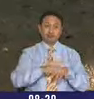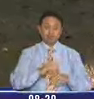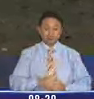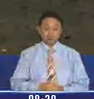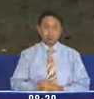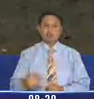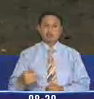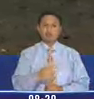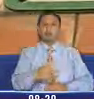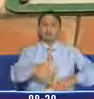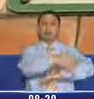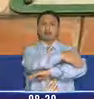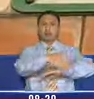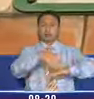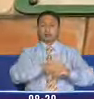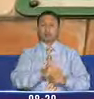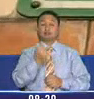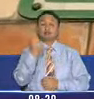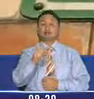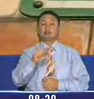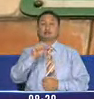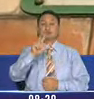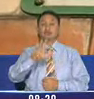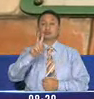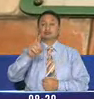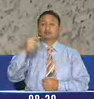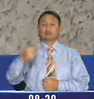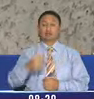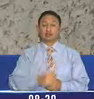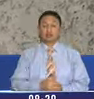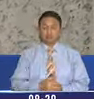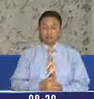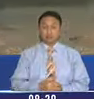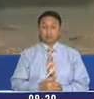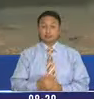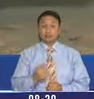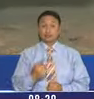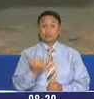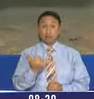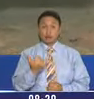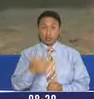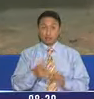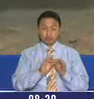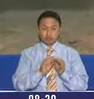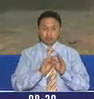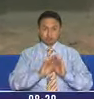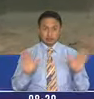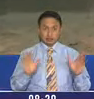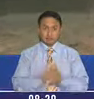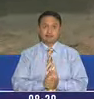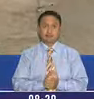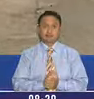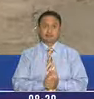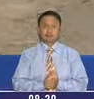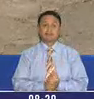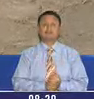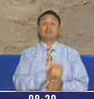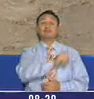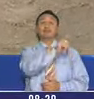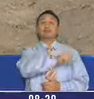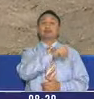que apareció sobre la calle S32G y pasaje OE12G, por fin la reparación llegó. Así lo comentan